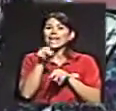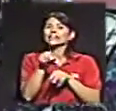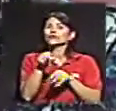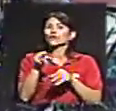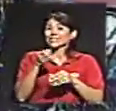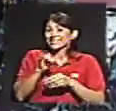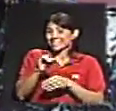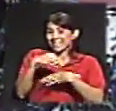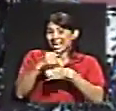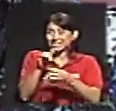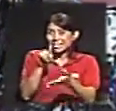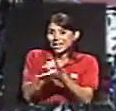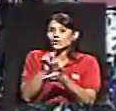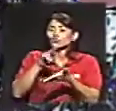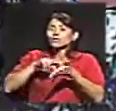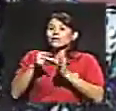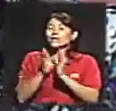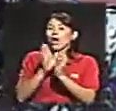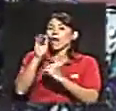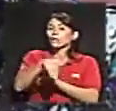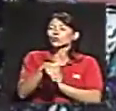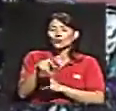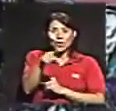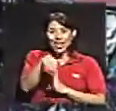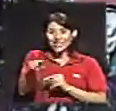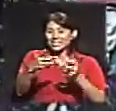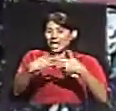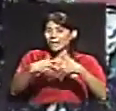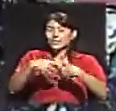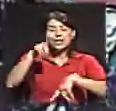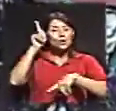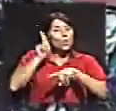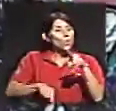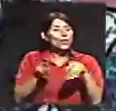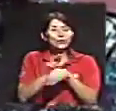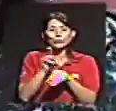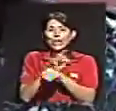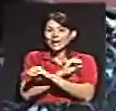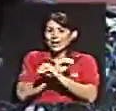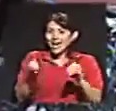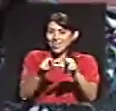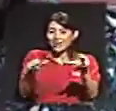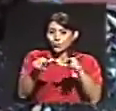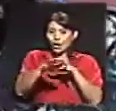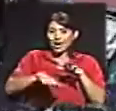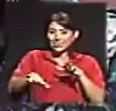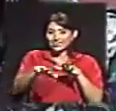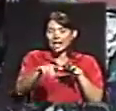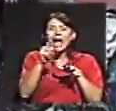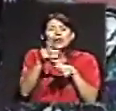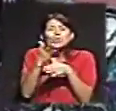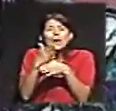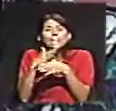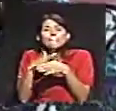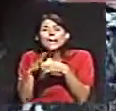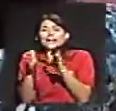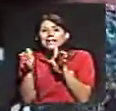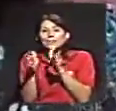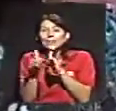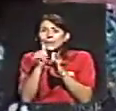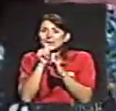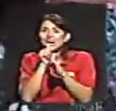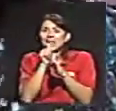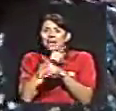siquiera, digamos, hacer uso de ninguna de esas, uh-huh. de esas áreas. Aunque sí hay una área pequeña que es privada, uh-huh. no